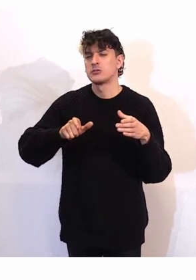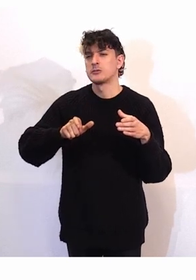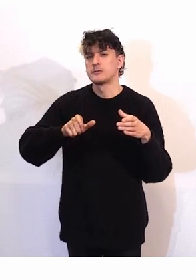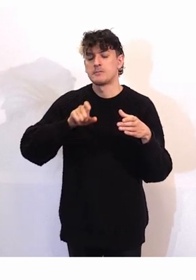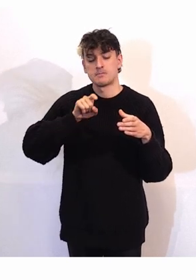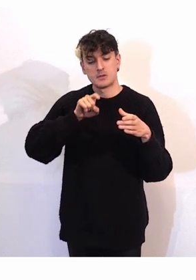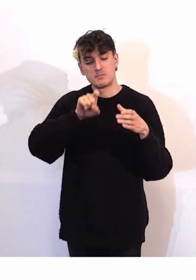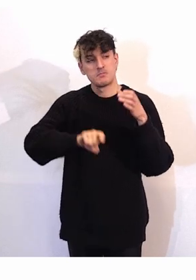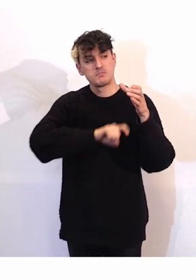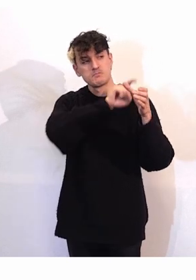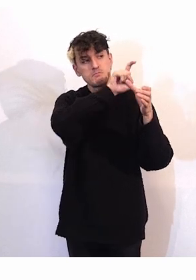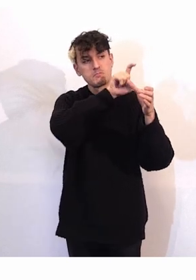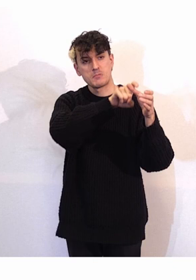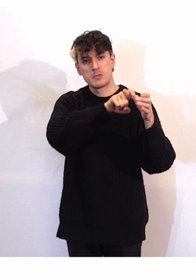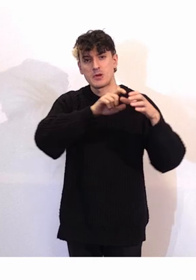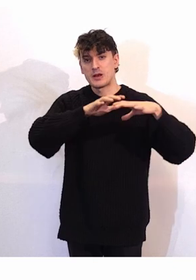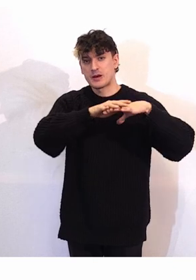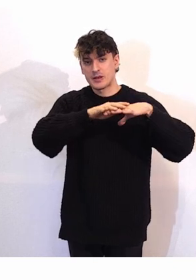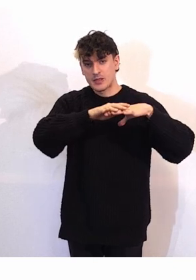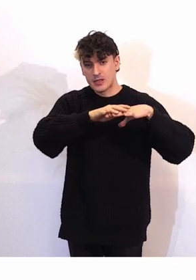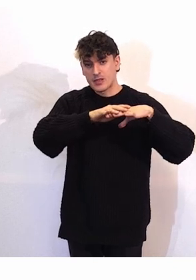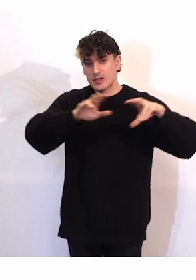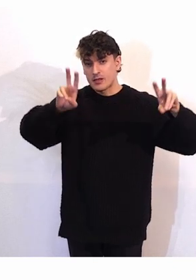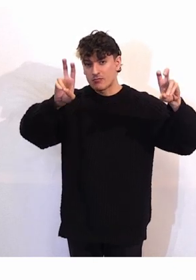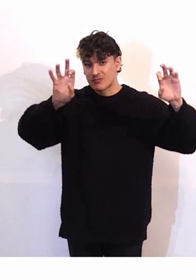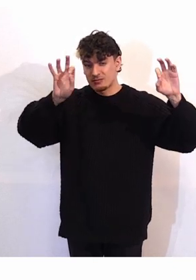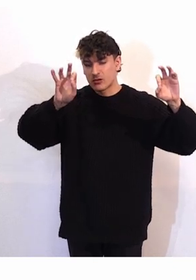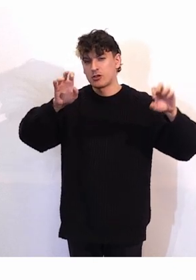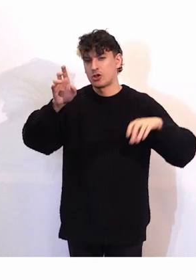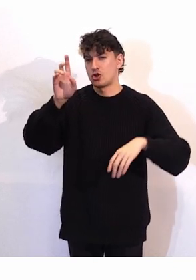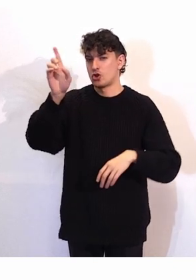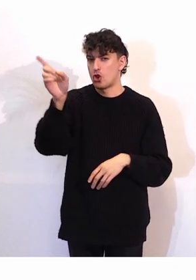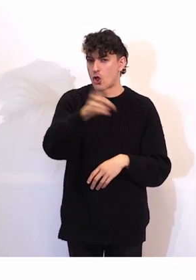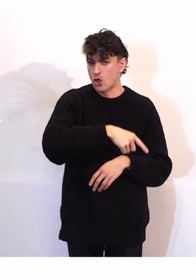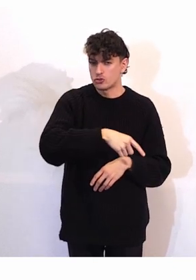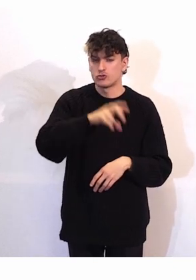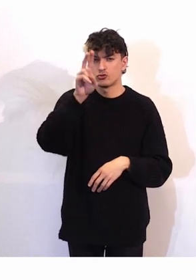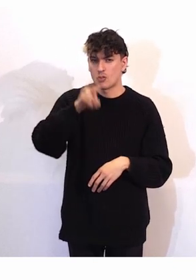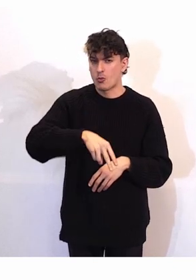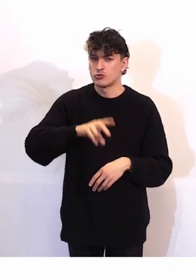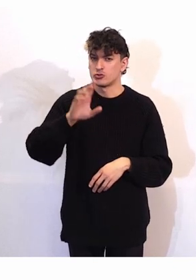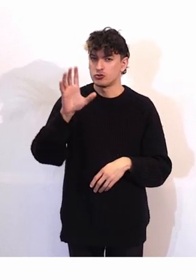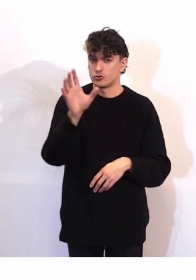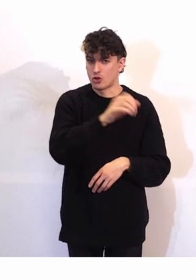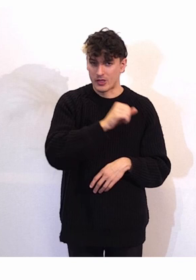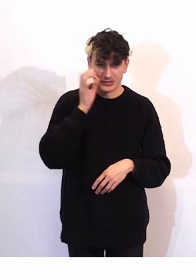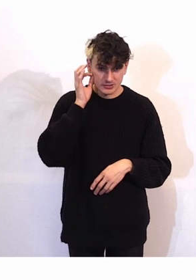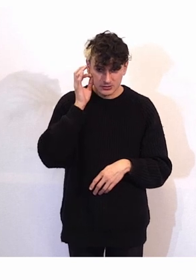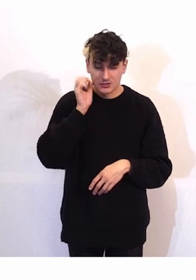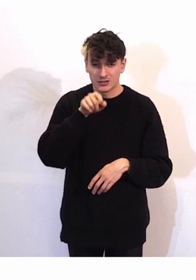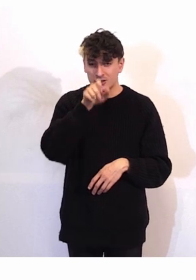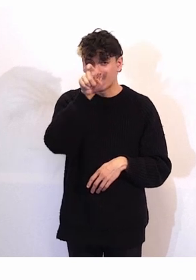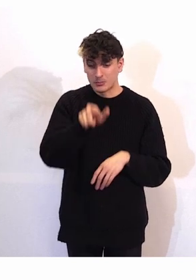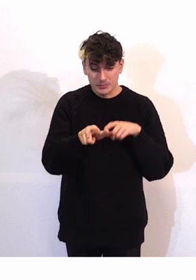que participan en las redes de Todos Somos Todas. Una de las personas que ha hecho esta